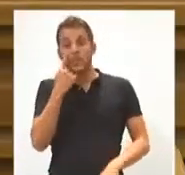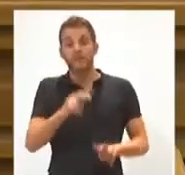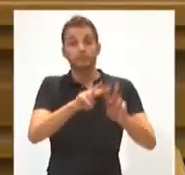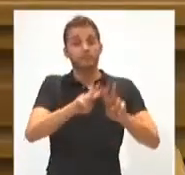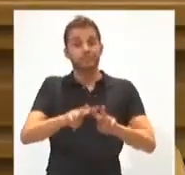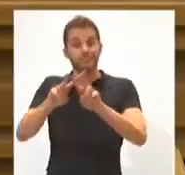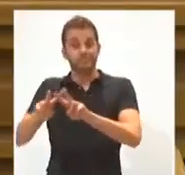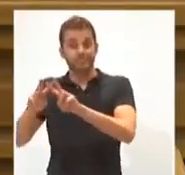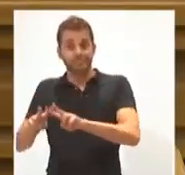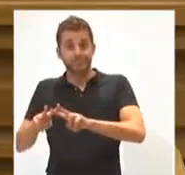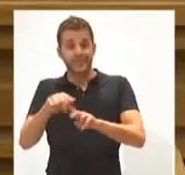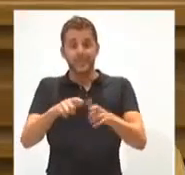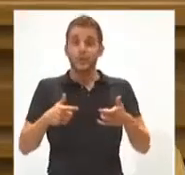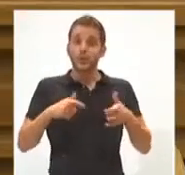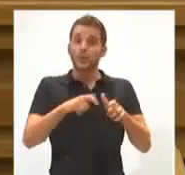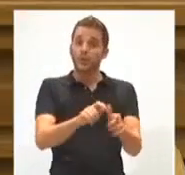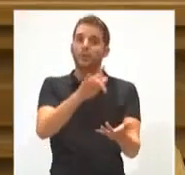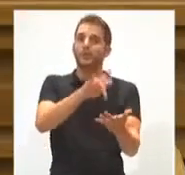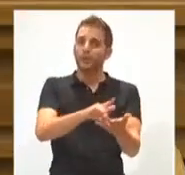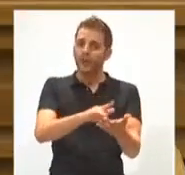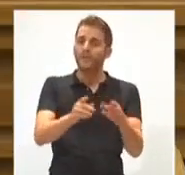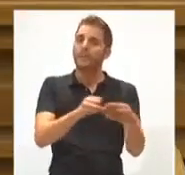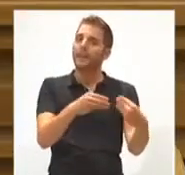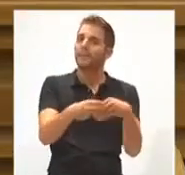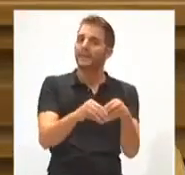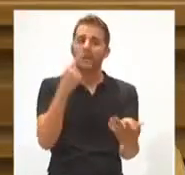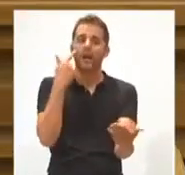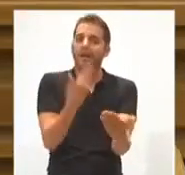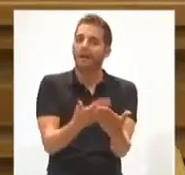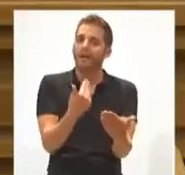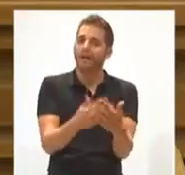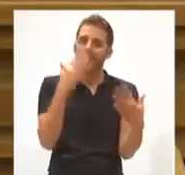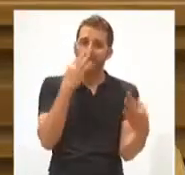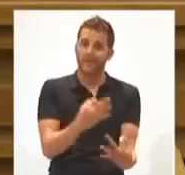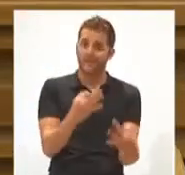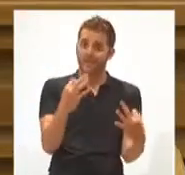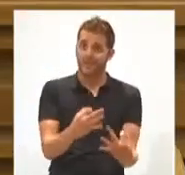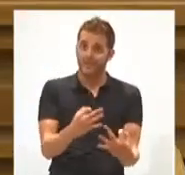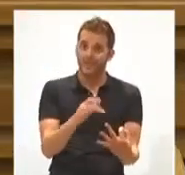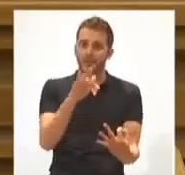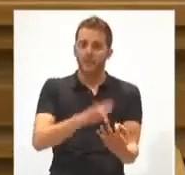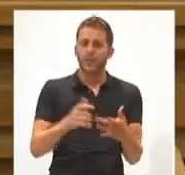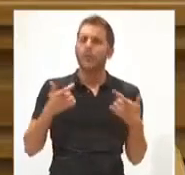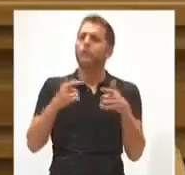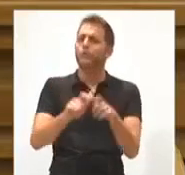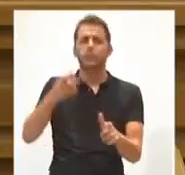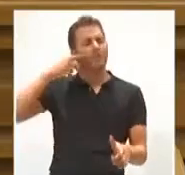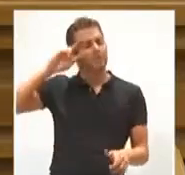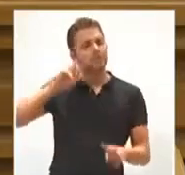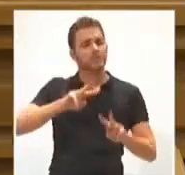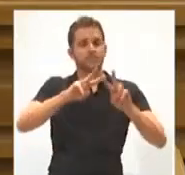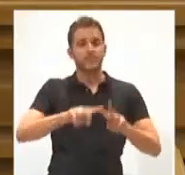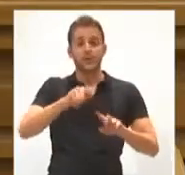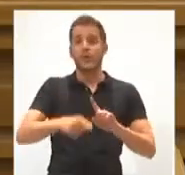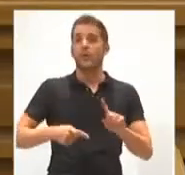administración que esos depósitos y ese material está garantizado nos lo vamos a garantizar con un equipo de expertos para que no dependa del